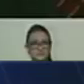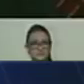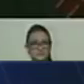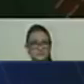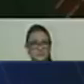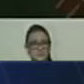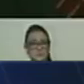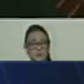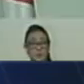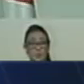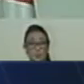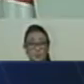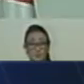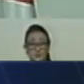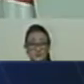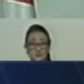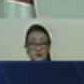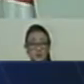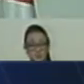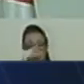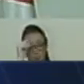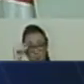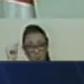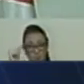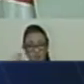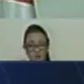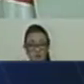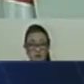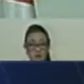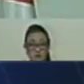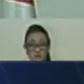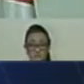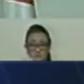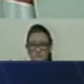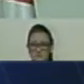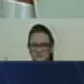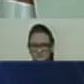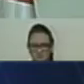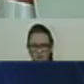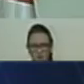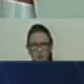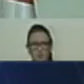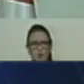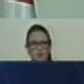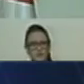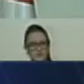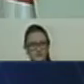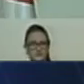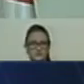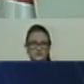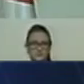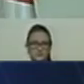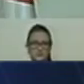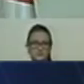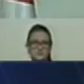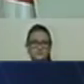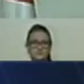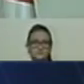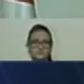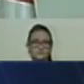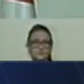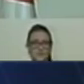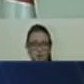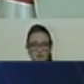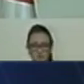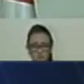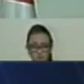Primero Justicia, el partido de Julio Borges que está en el exterior pidiendo sanciones para nuestra propia patria. Le tocó recoger